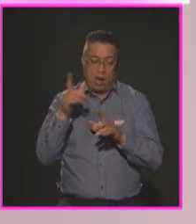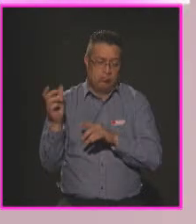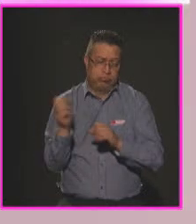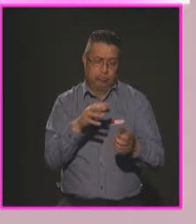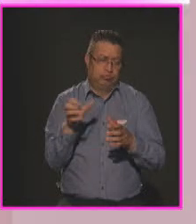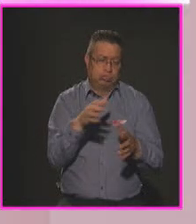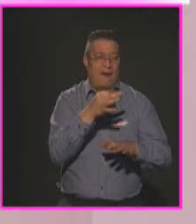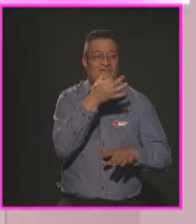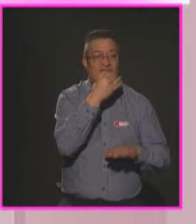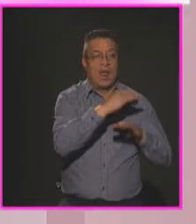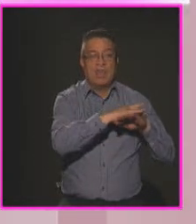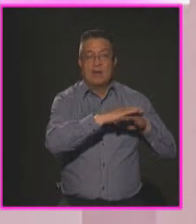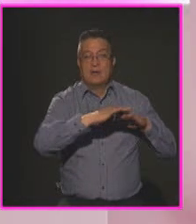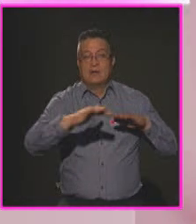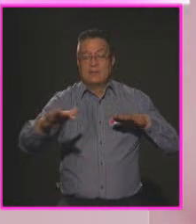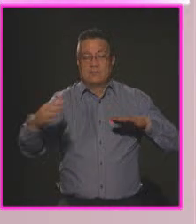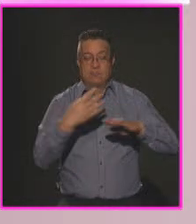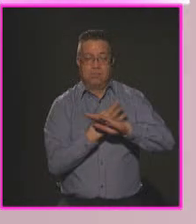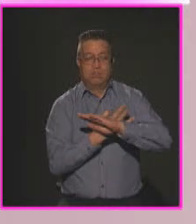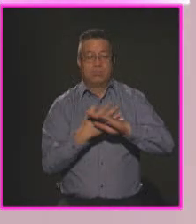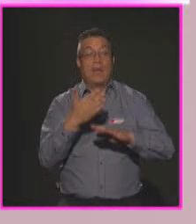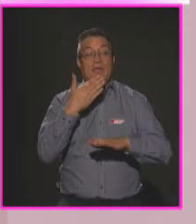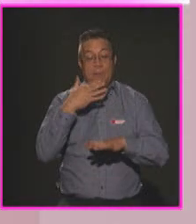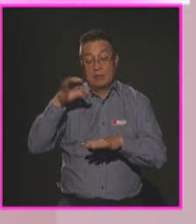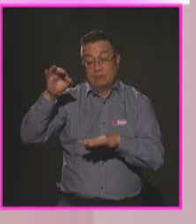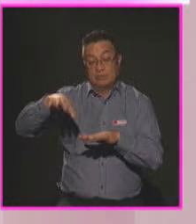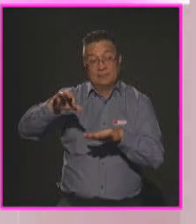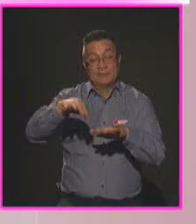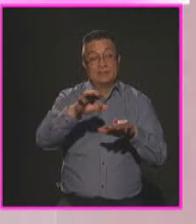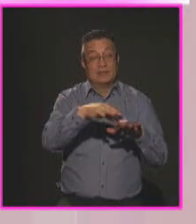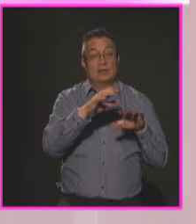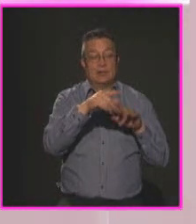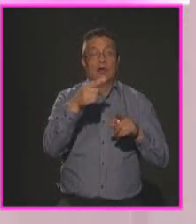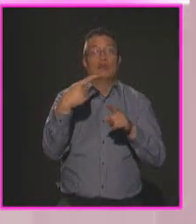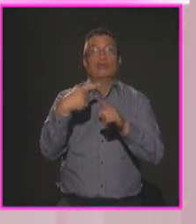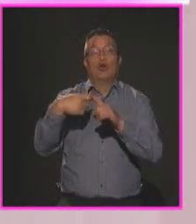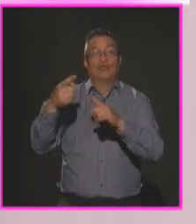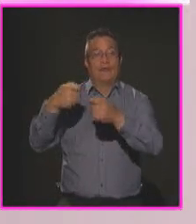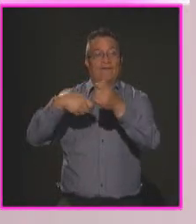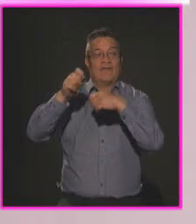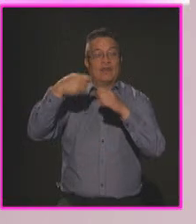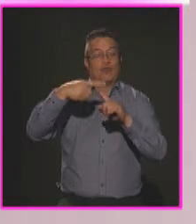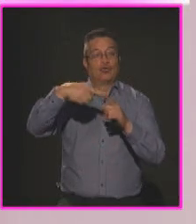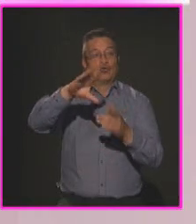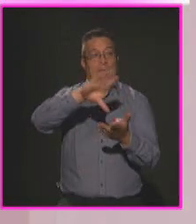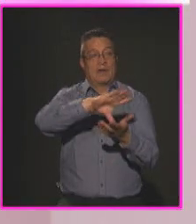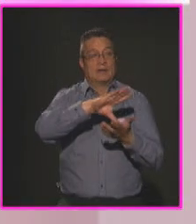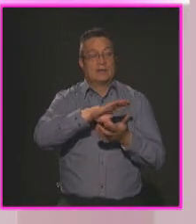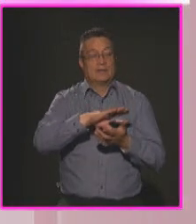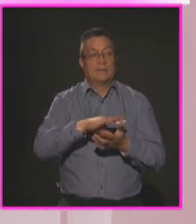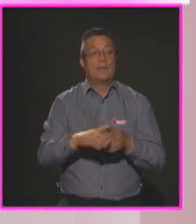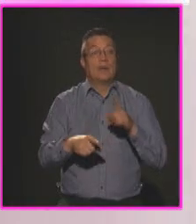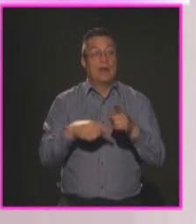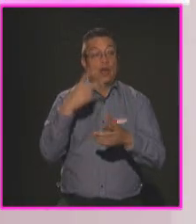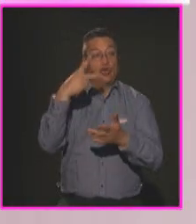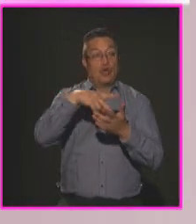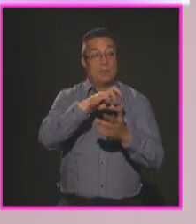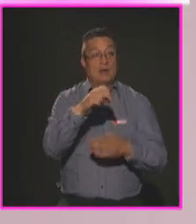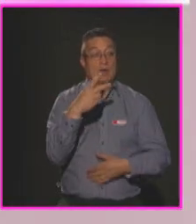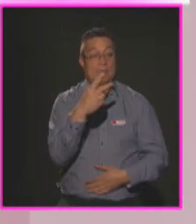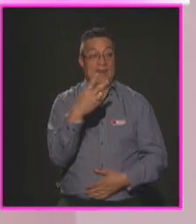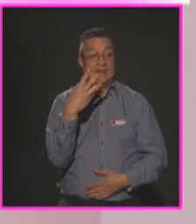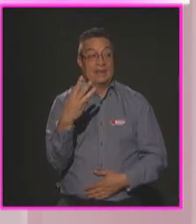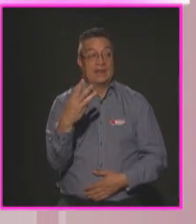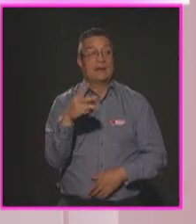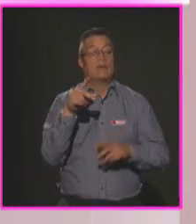tenerlo verde, y también las plantaciones de exportación. Ahí el año